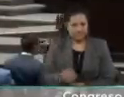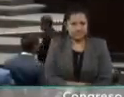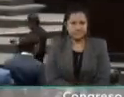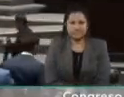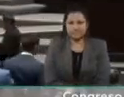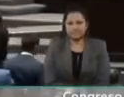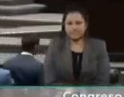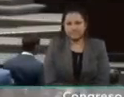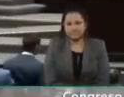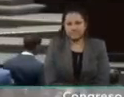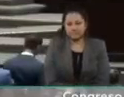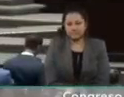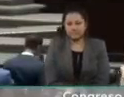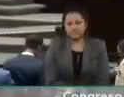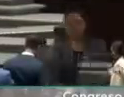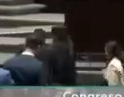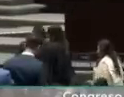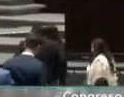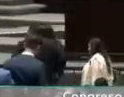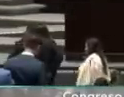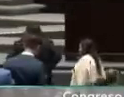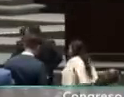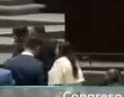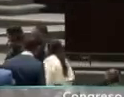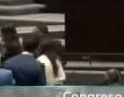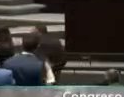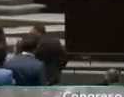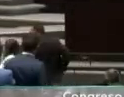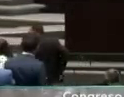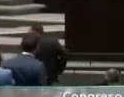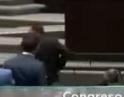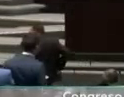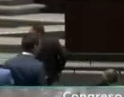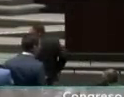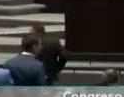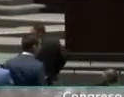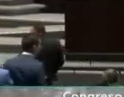¿De qué partido? Del Partido del Trabajo.